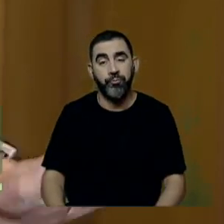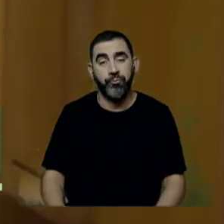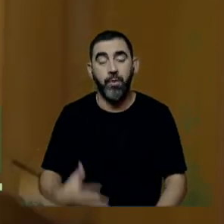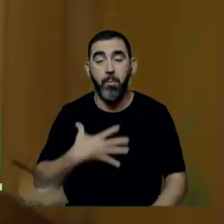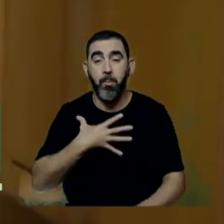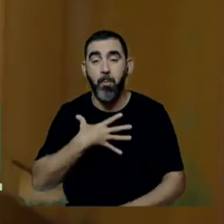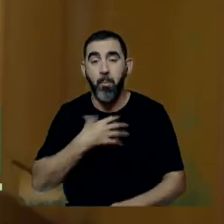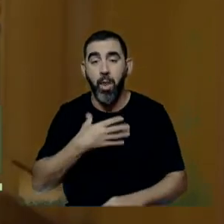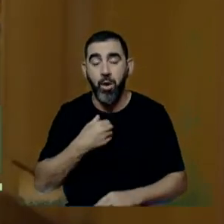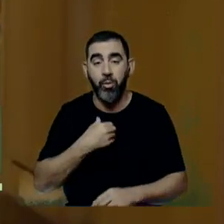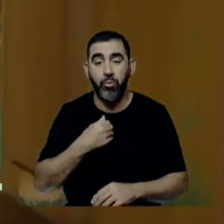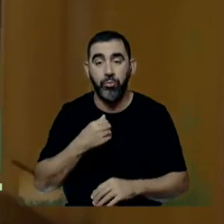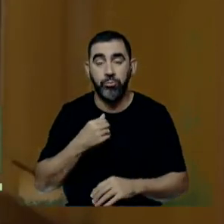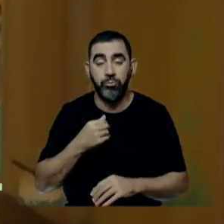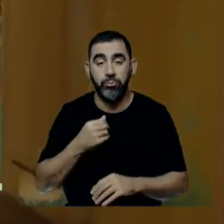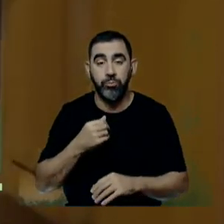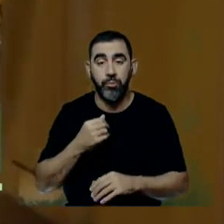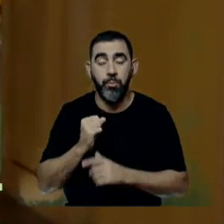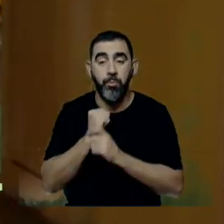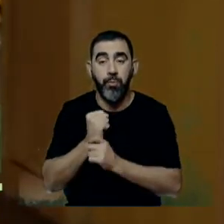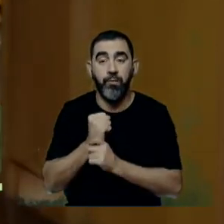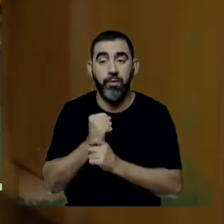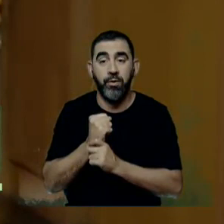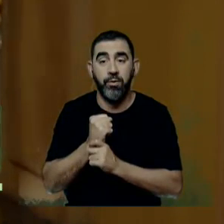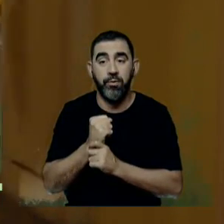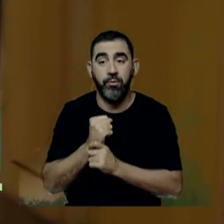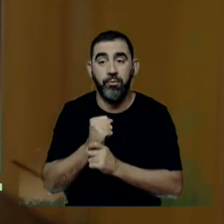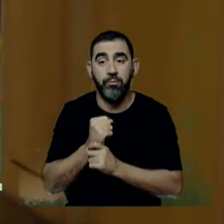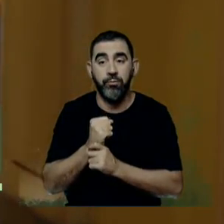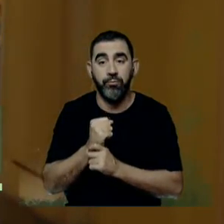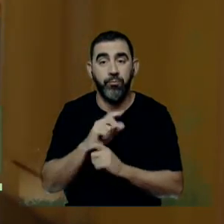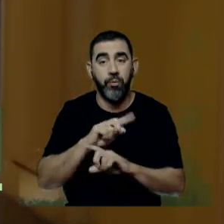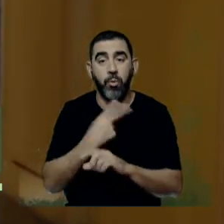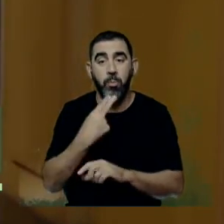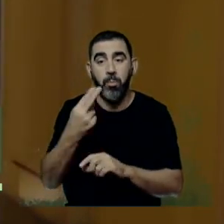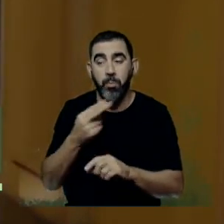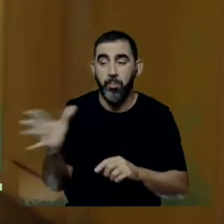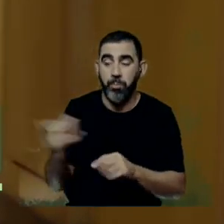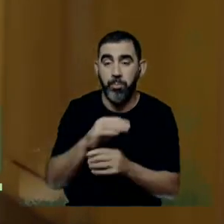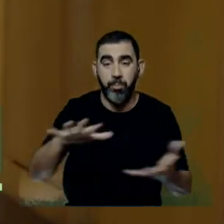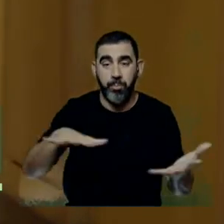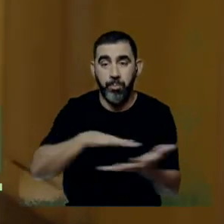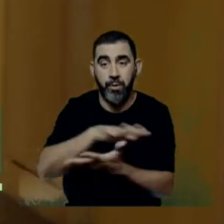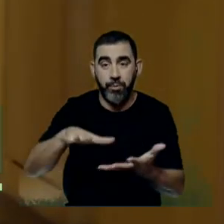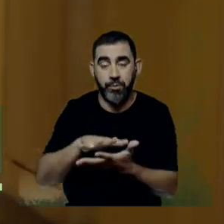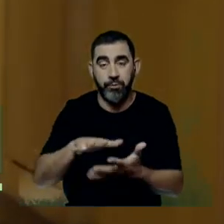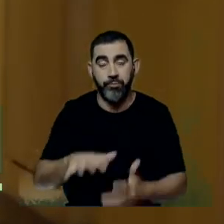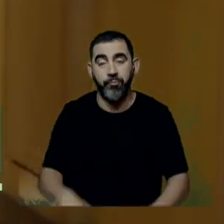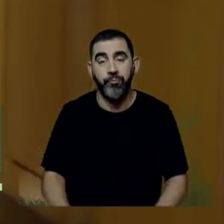Partido Nacional tomó una postura que fue la de, no avalar todo lo que estaba sucediendo,